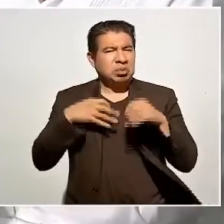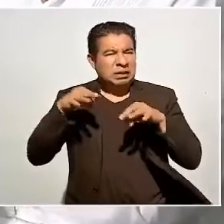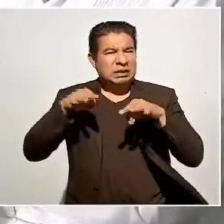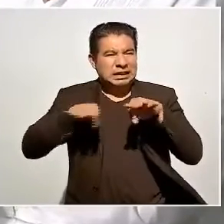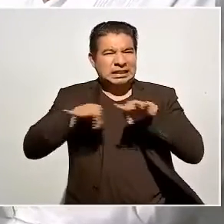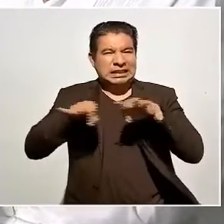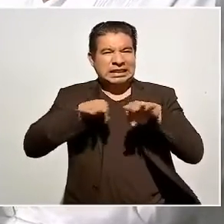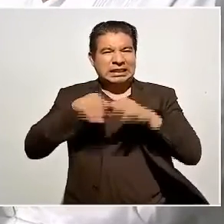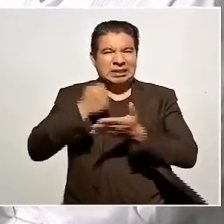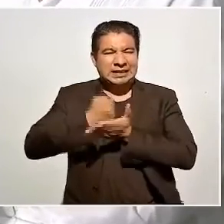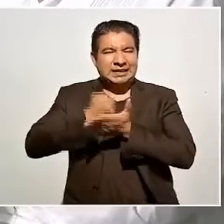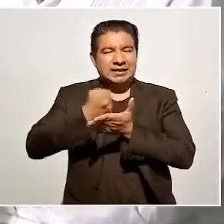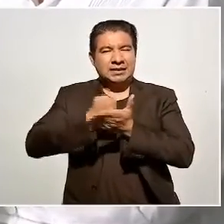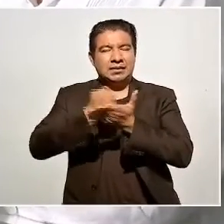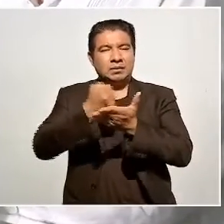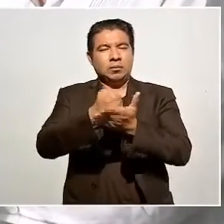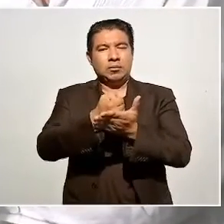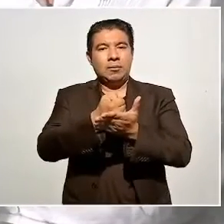seca.